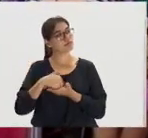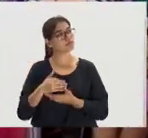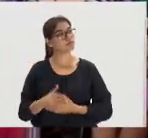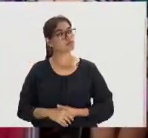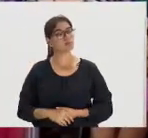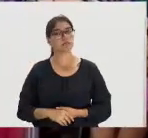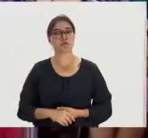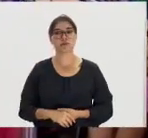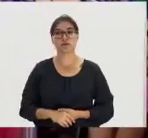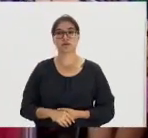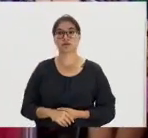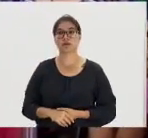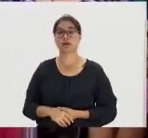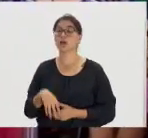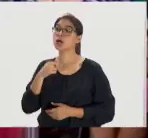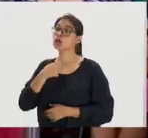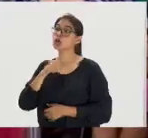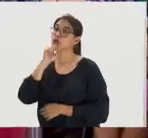Fíjate que no, le dije yo.